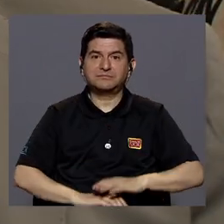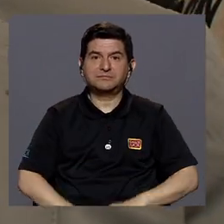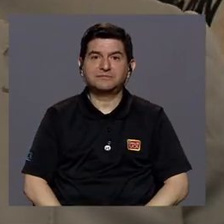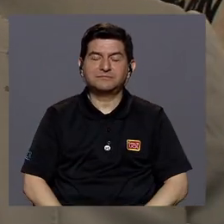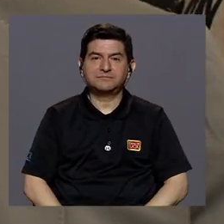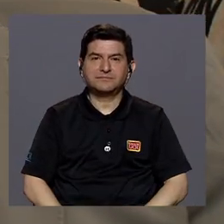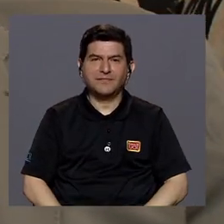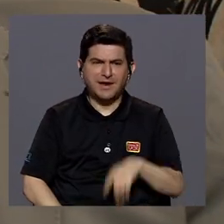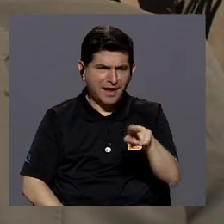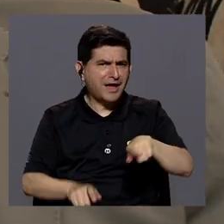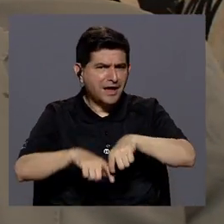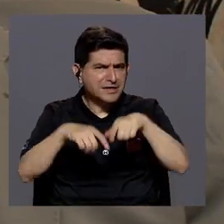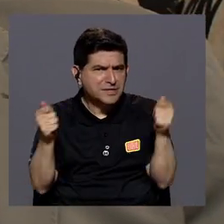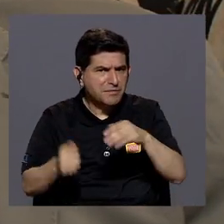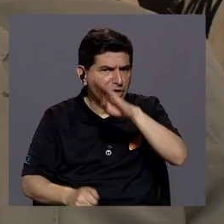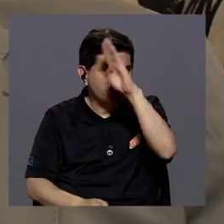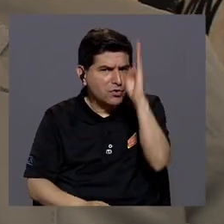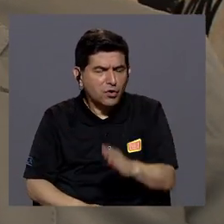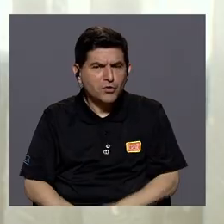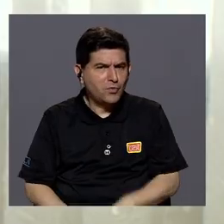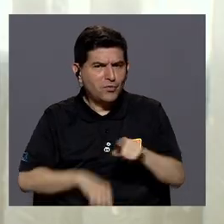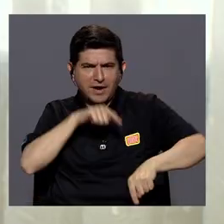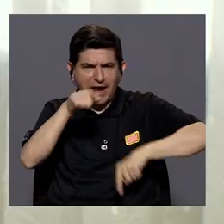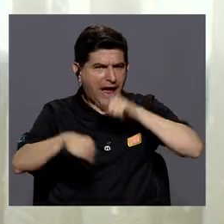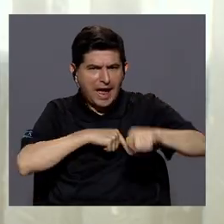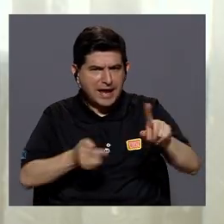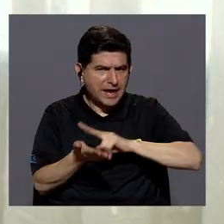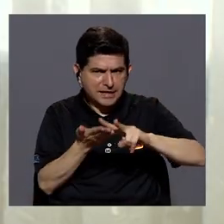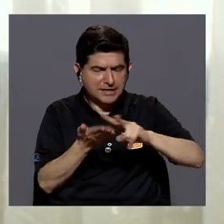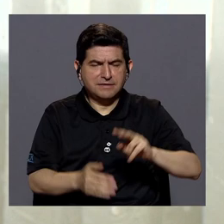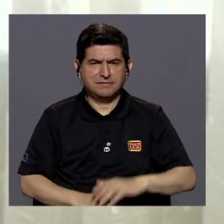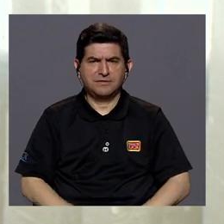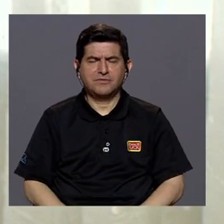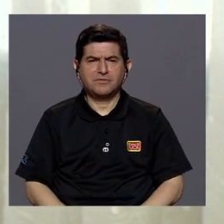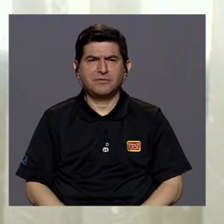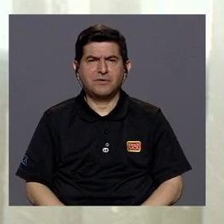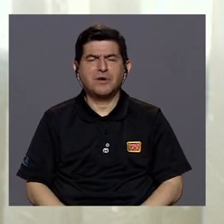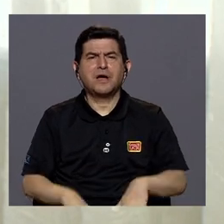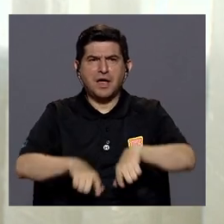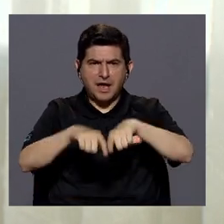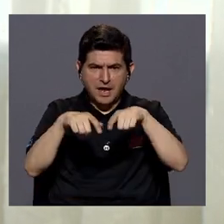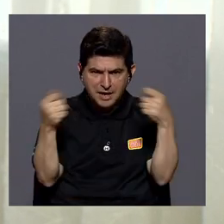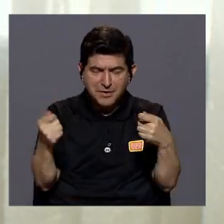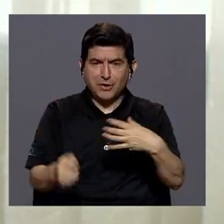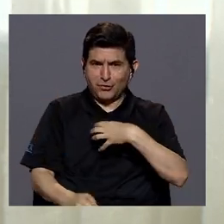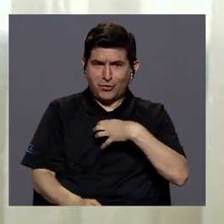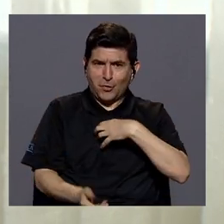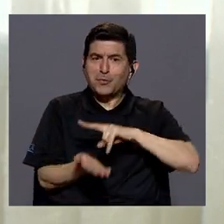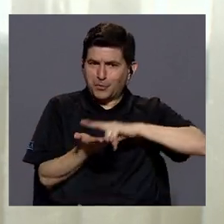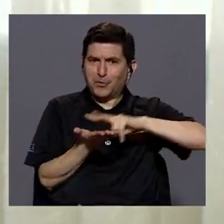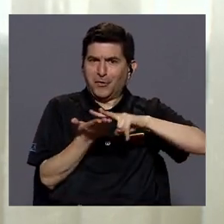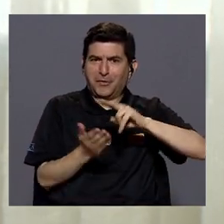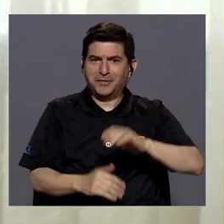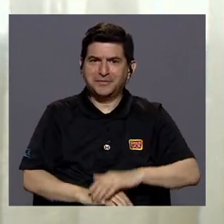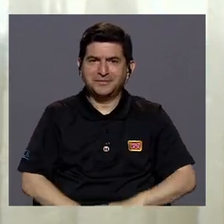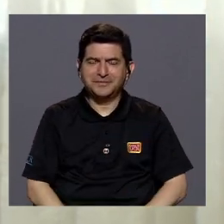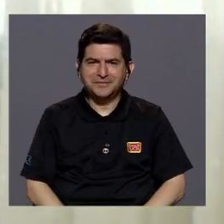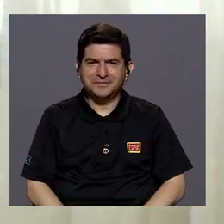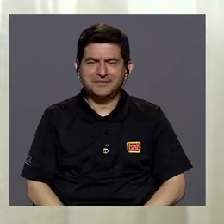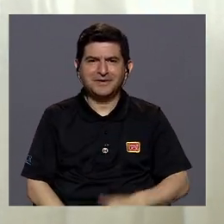Entonces, ¿ese periódico nunca le tiró duro a Liberación? No, era un periódico de Liberación. Tenía la